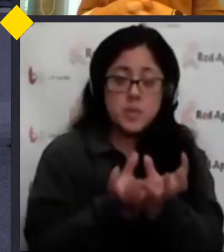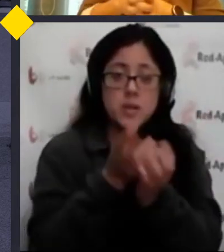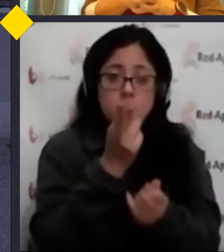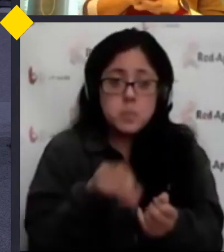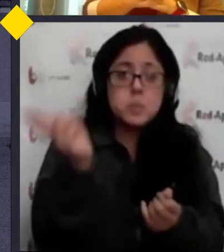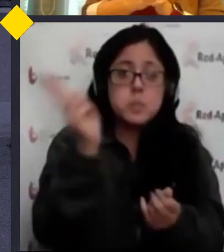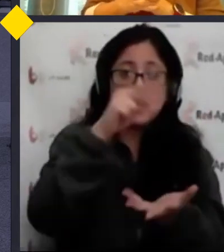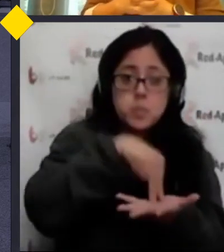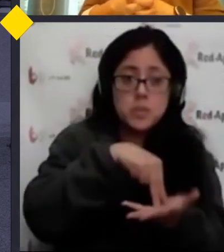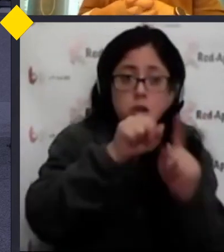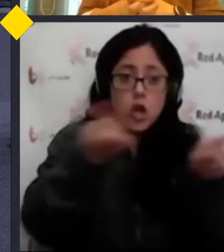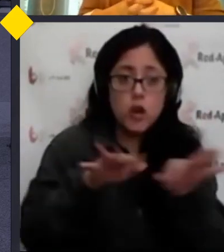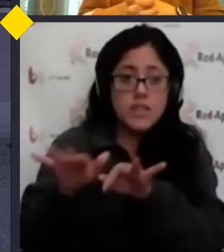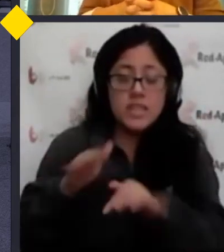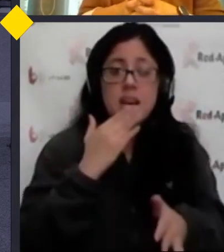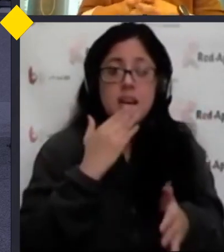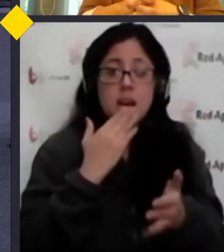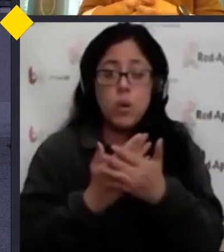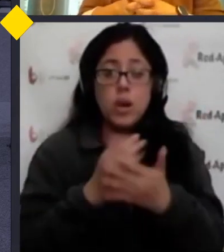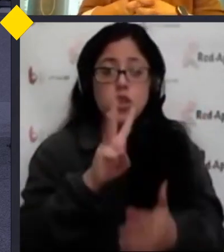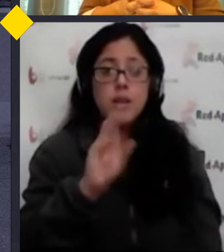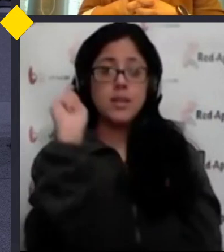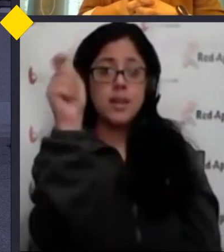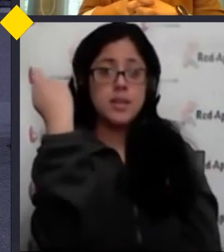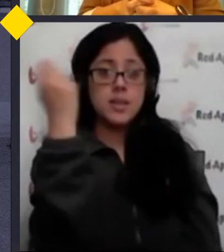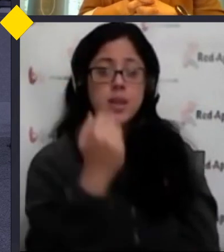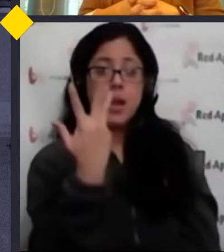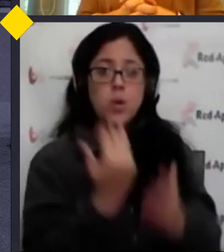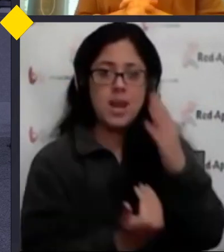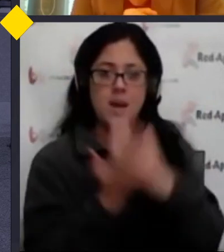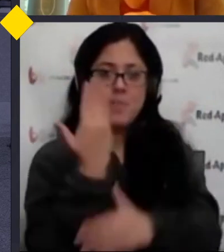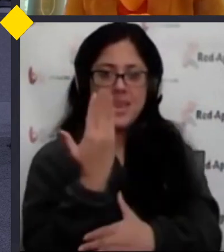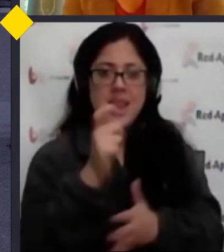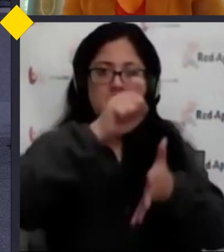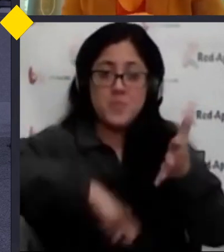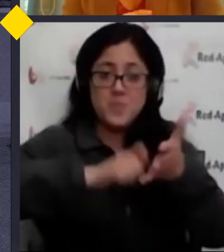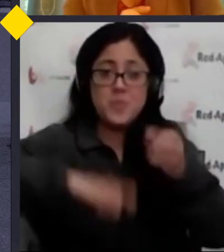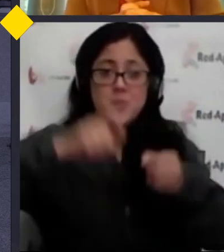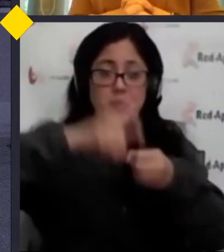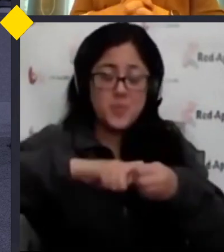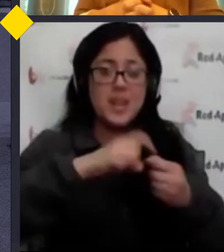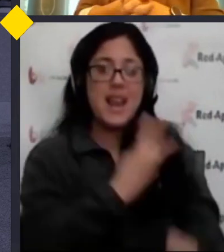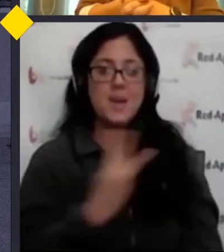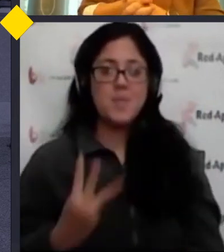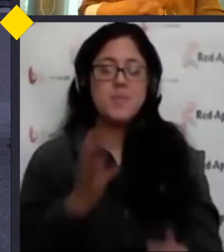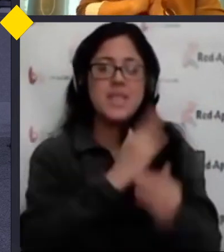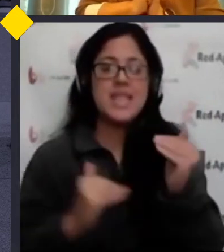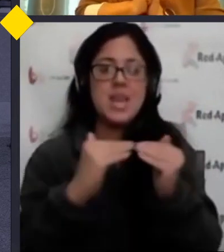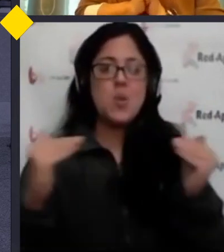que será transmitido en vivo el 30 de septiembre a las 9 de la mañana. Inscripciones también en la página de